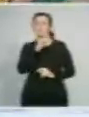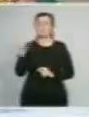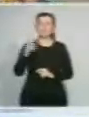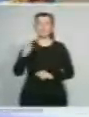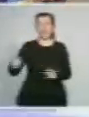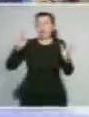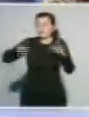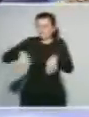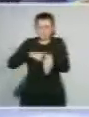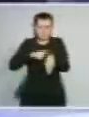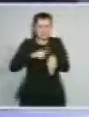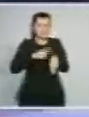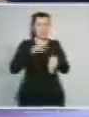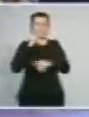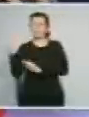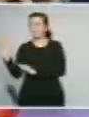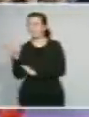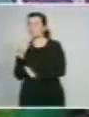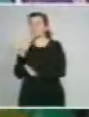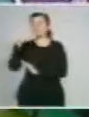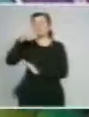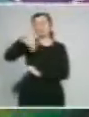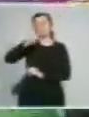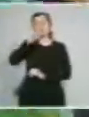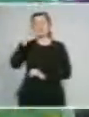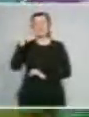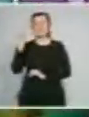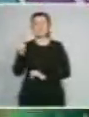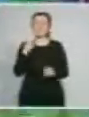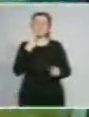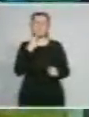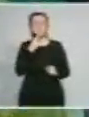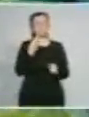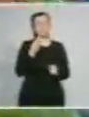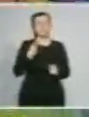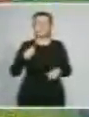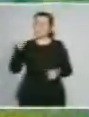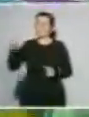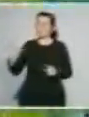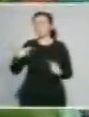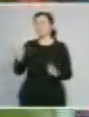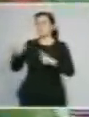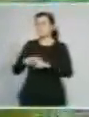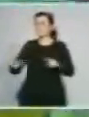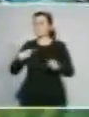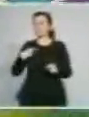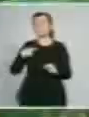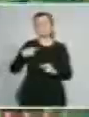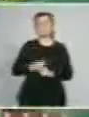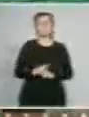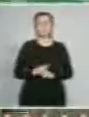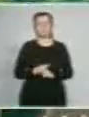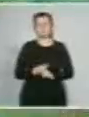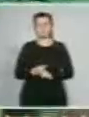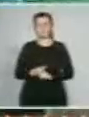a última hora va y se presenta Pedro el Mejilla tocó. Antes se llevaba él un montón, con la ruinilla, Paquito Trano,